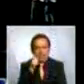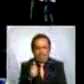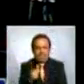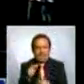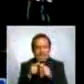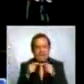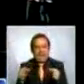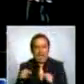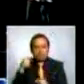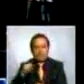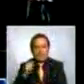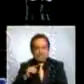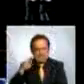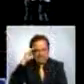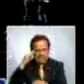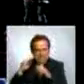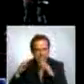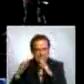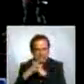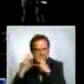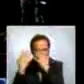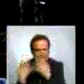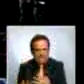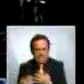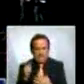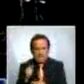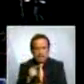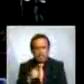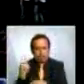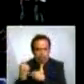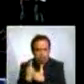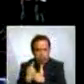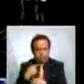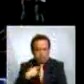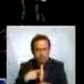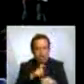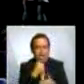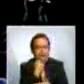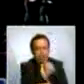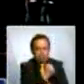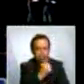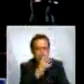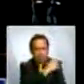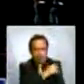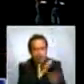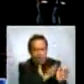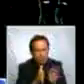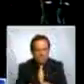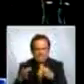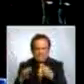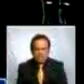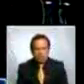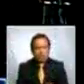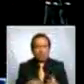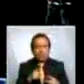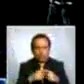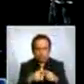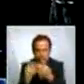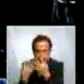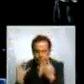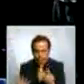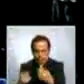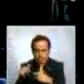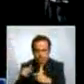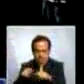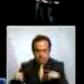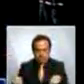de gendarmería. Tenemos la instrucción de cooperar en la región, restablecer el orden, la seguridad del establecimiento penal,